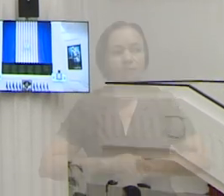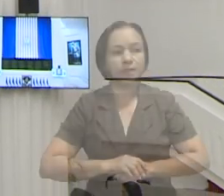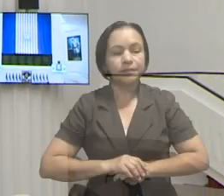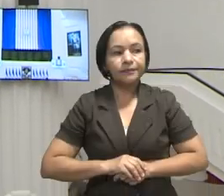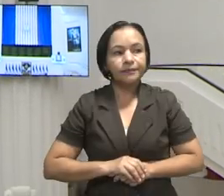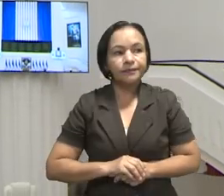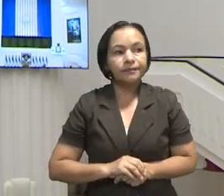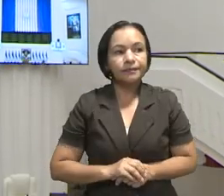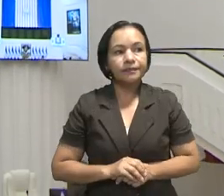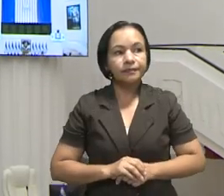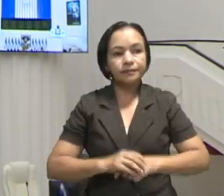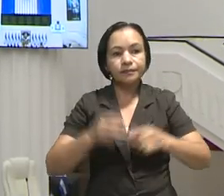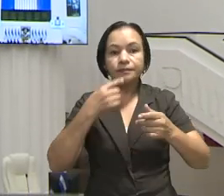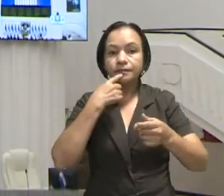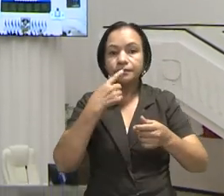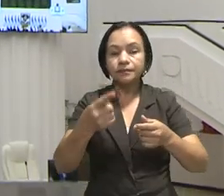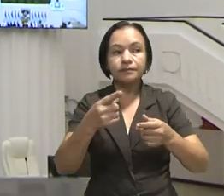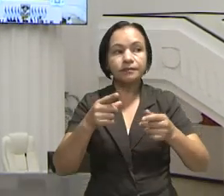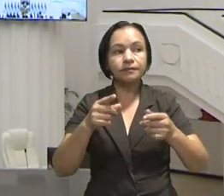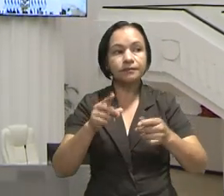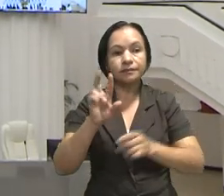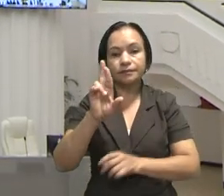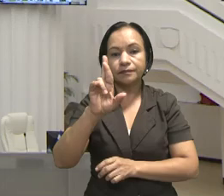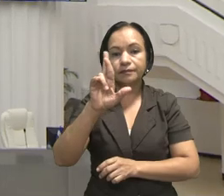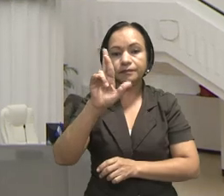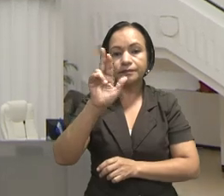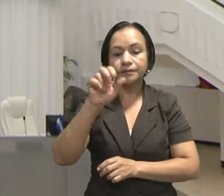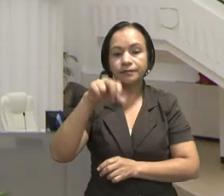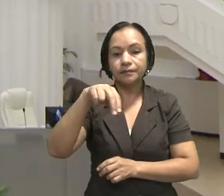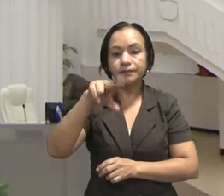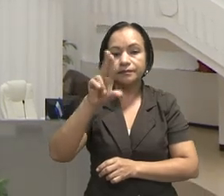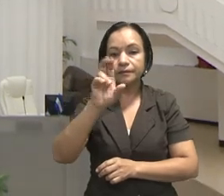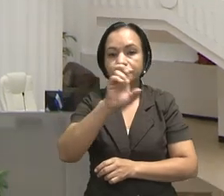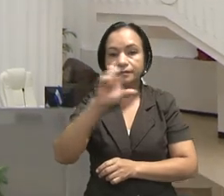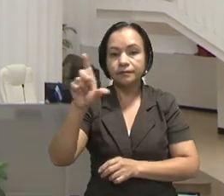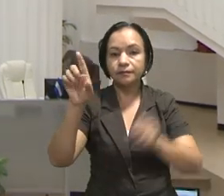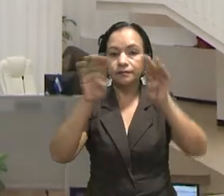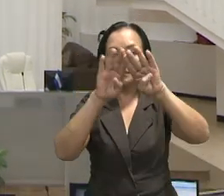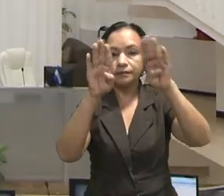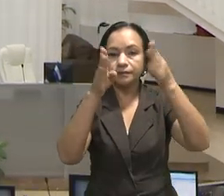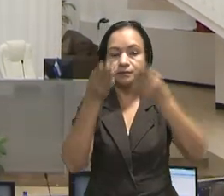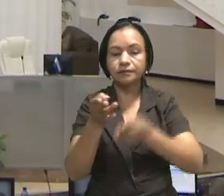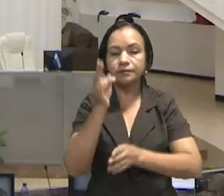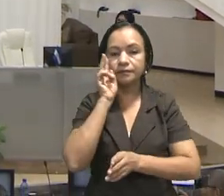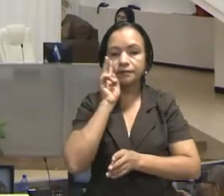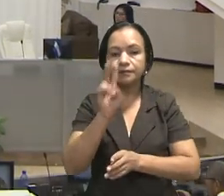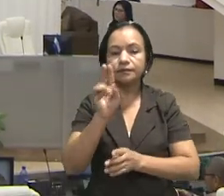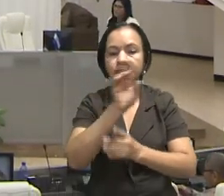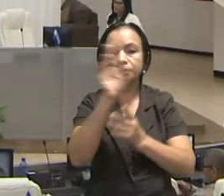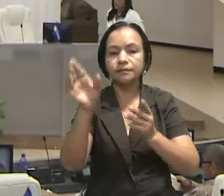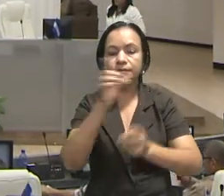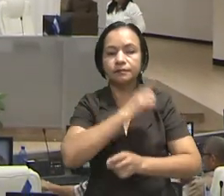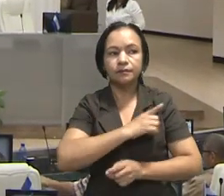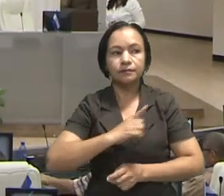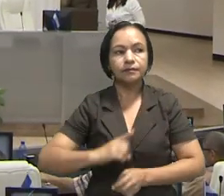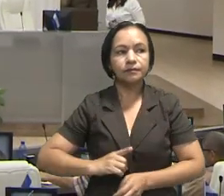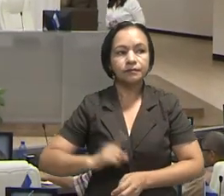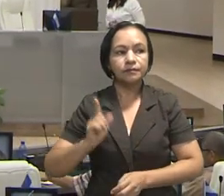Y para eso le pedimos a la compañera Raquel Dixon que constate el quórum de ley.